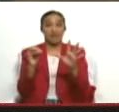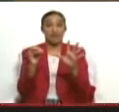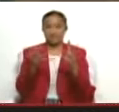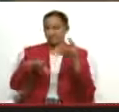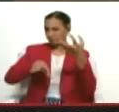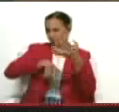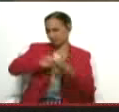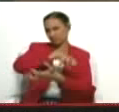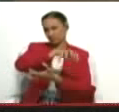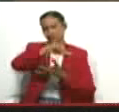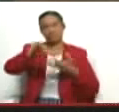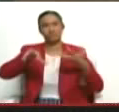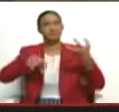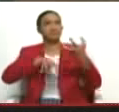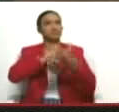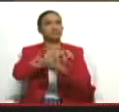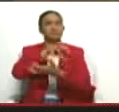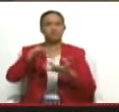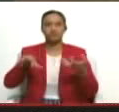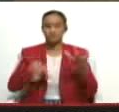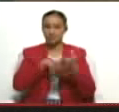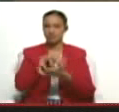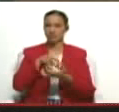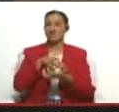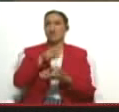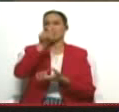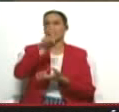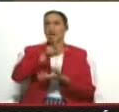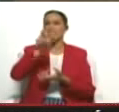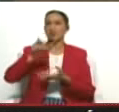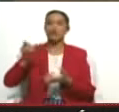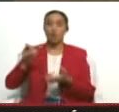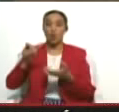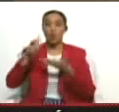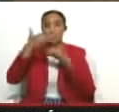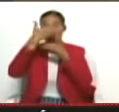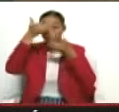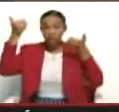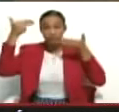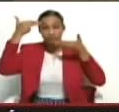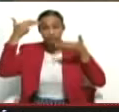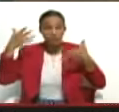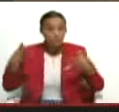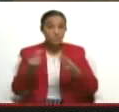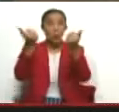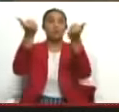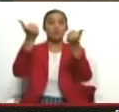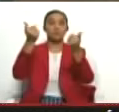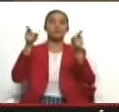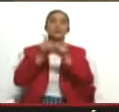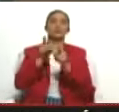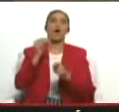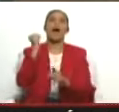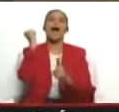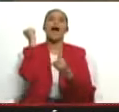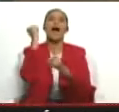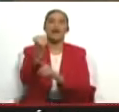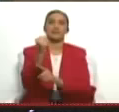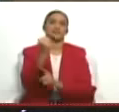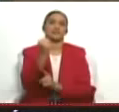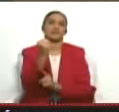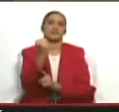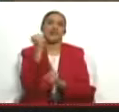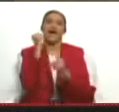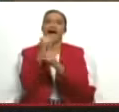brutal de que dicha desaparición forzada se convierte en un asesinato los casos lo he